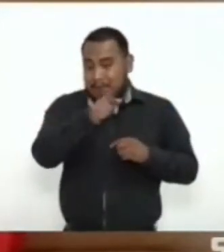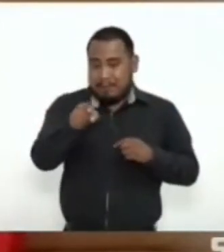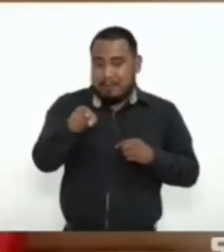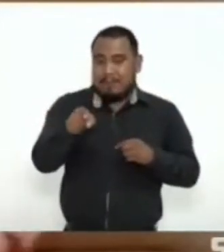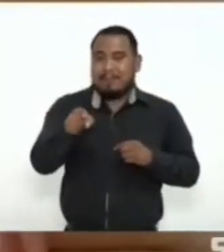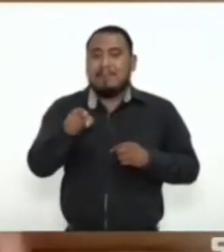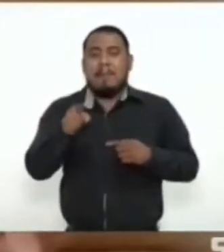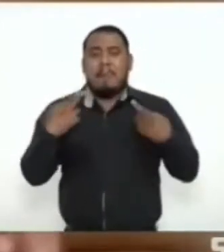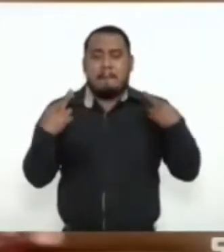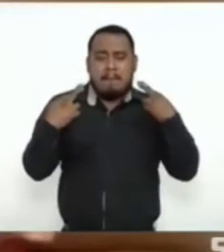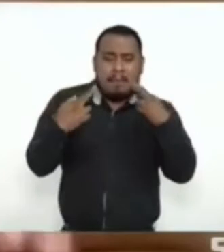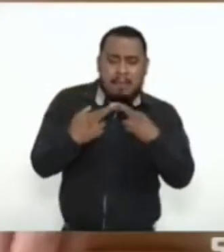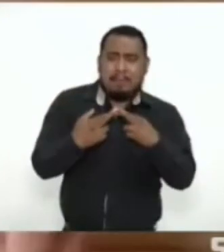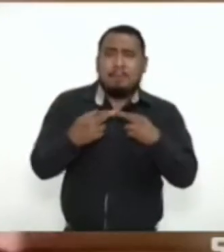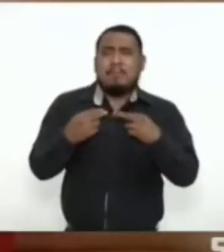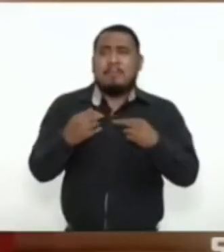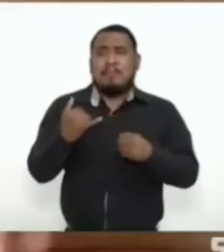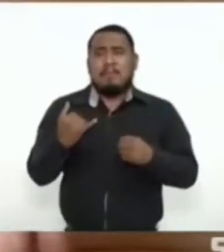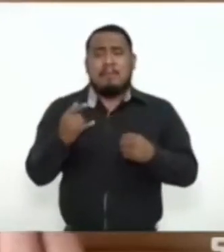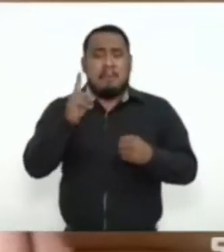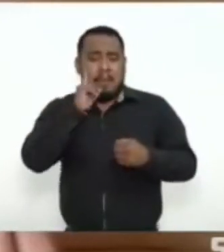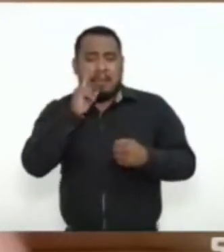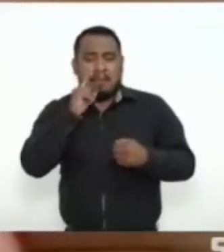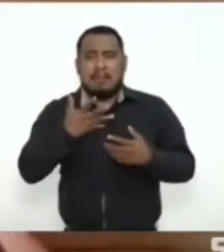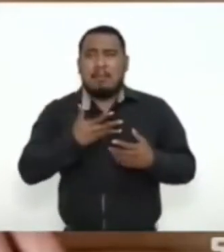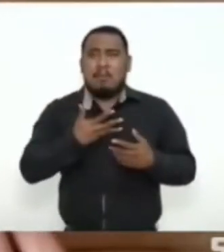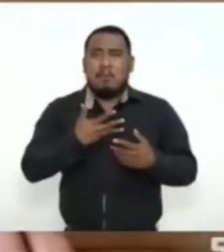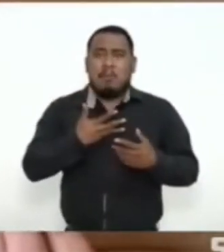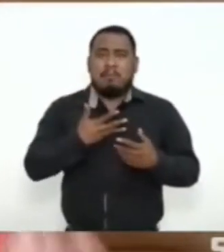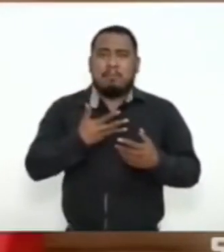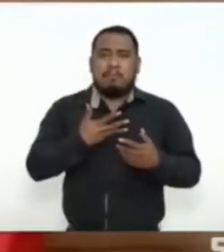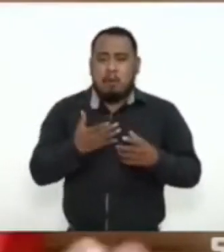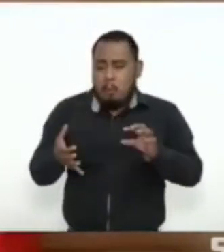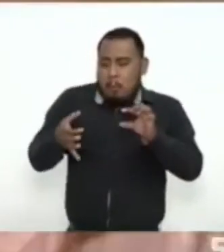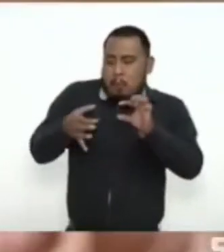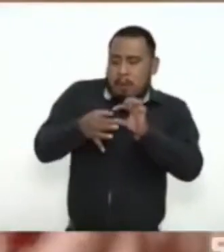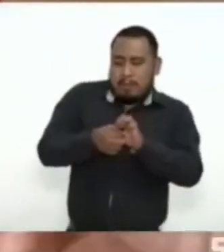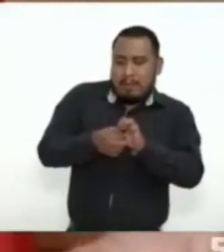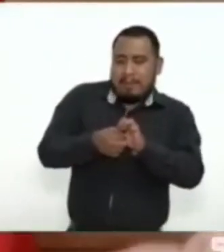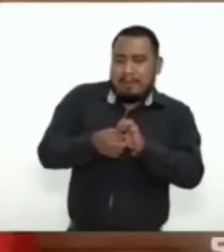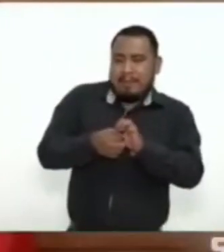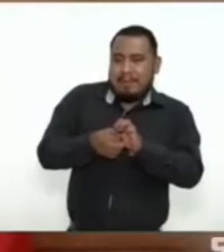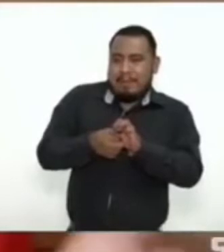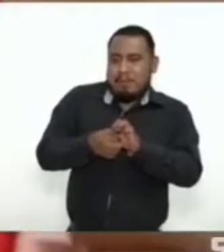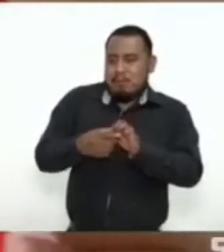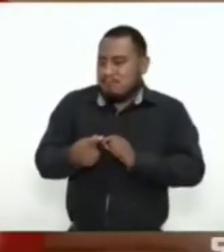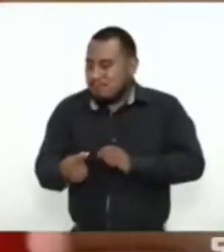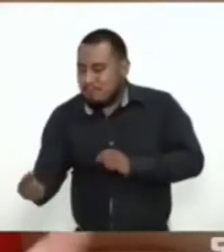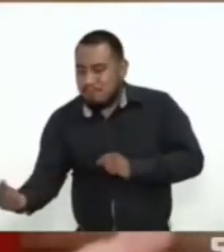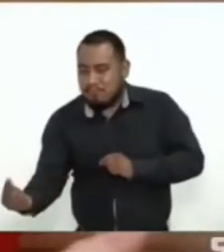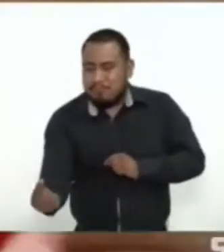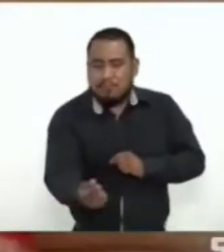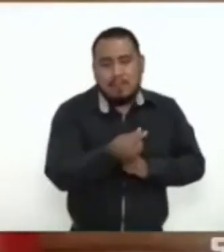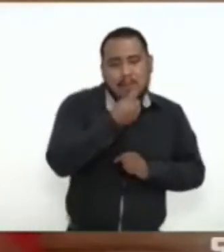educadoras tienen ese talento, ese don especial de conectar con estas pequeñas almas que